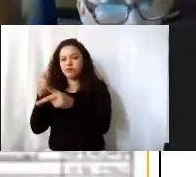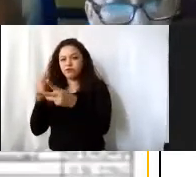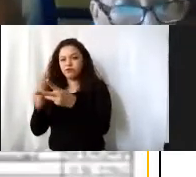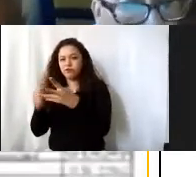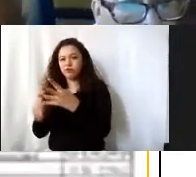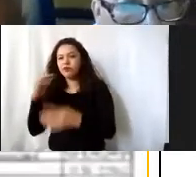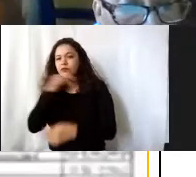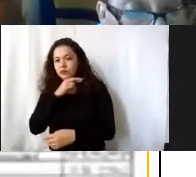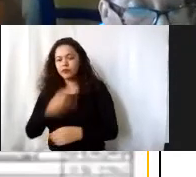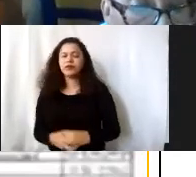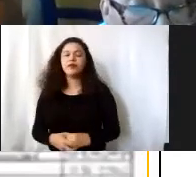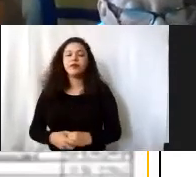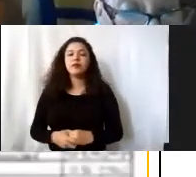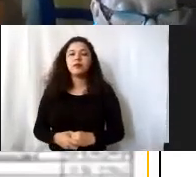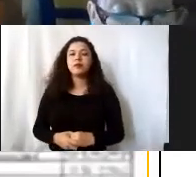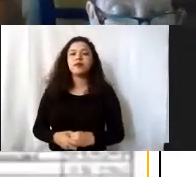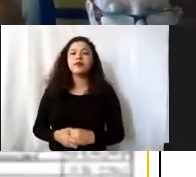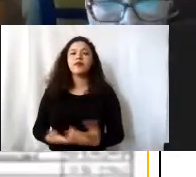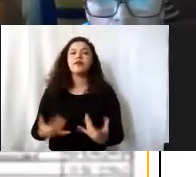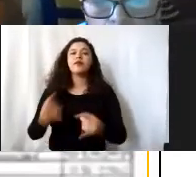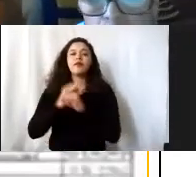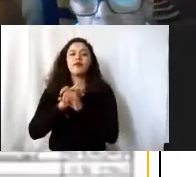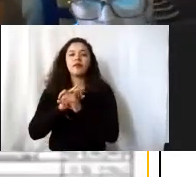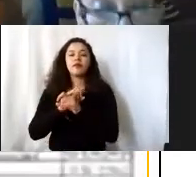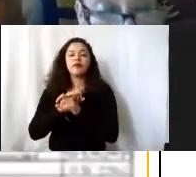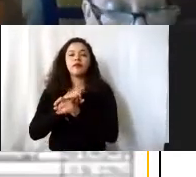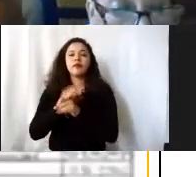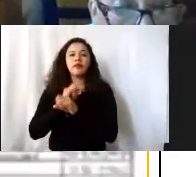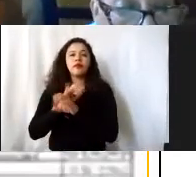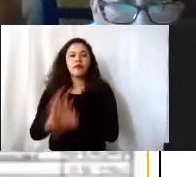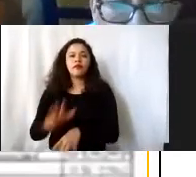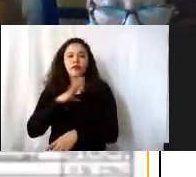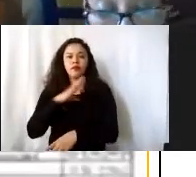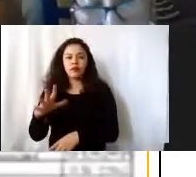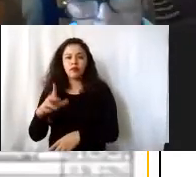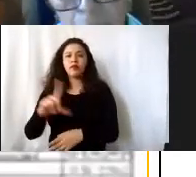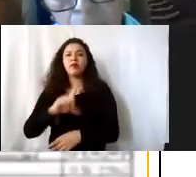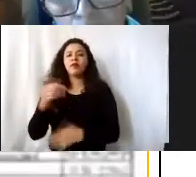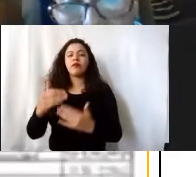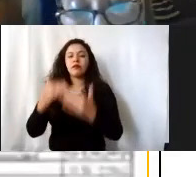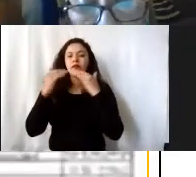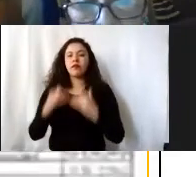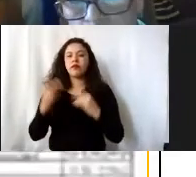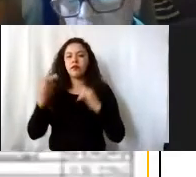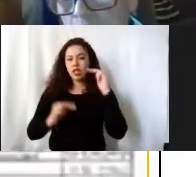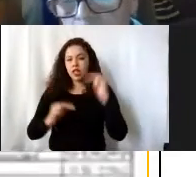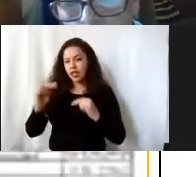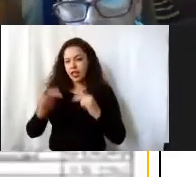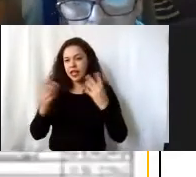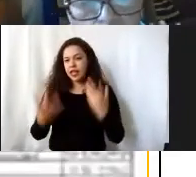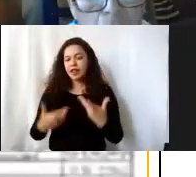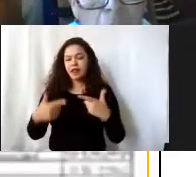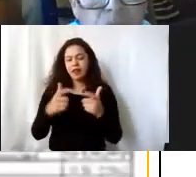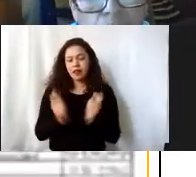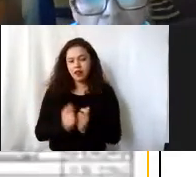pues viene los datos de identificación. Posteriormente, pues vendrían las categorías, las